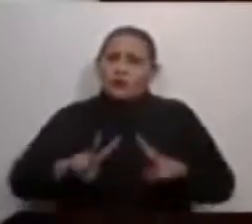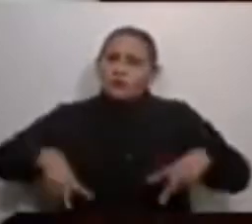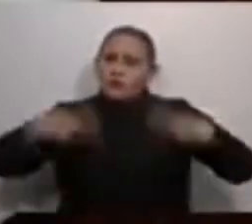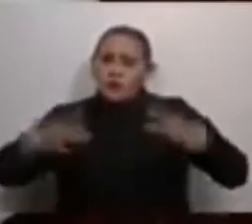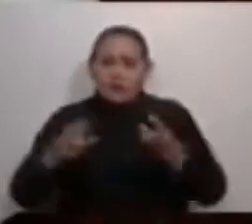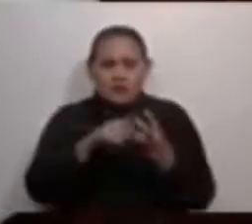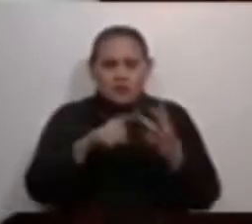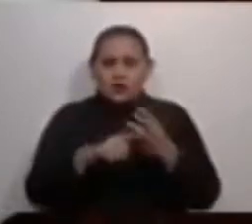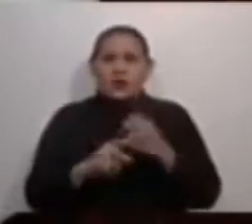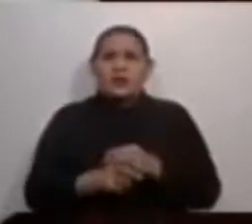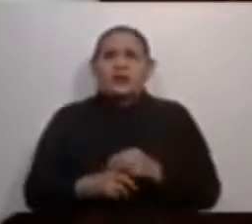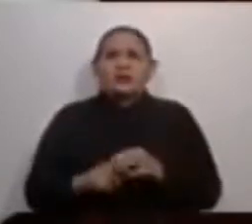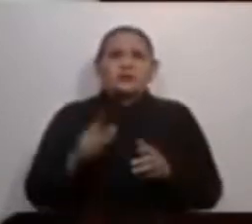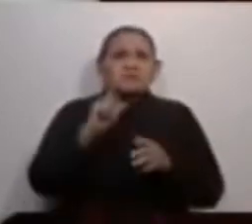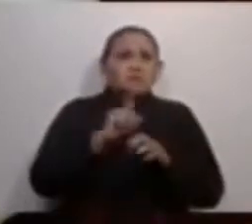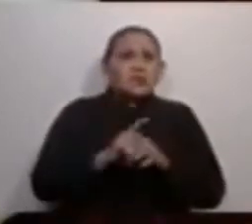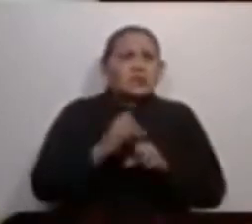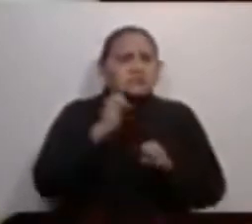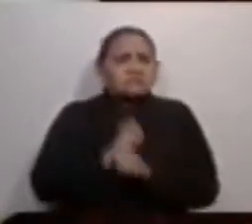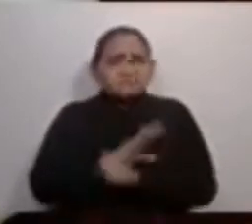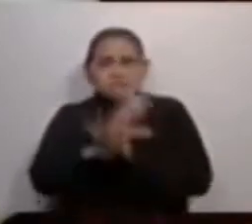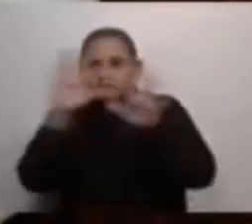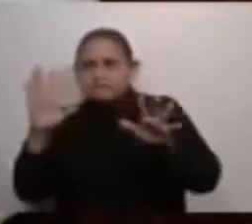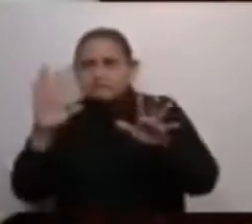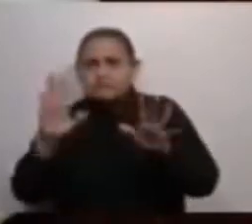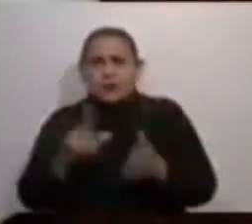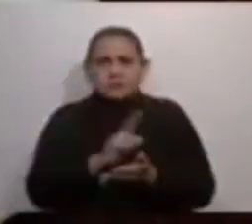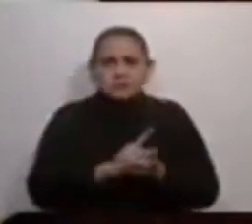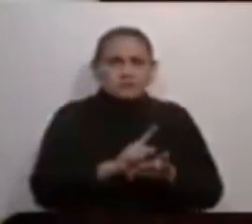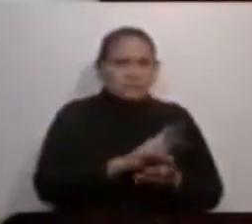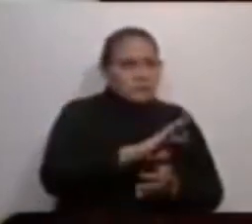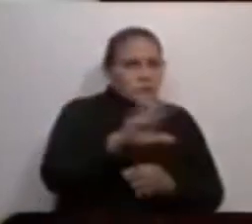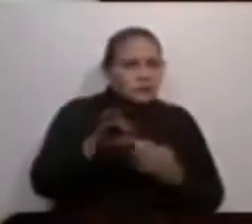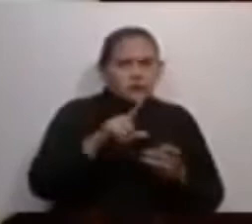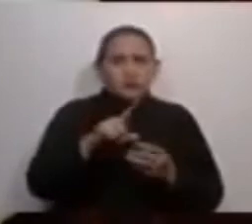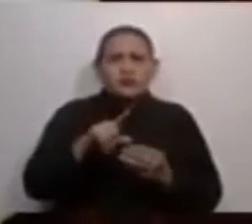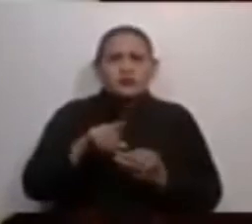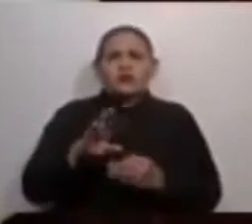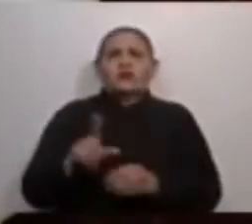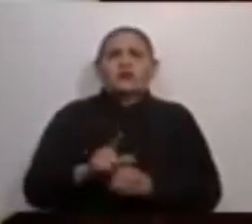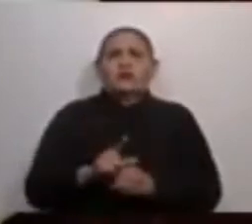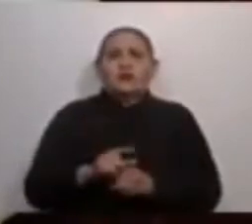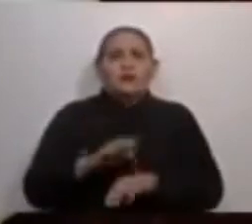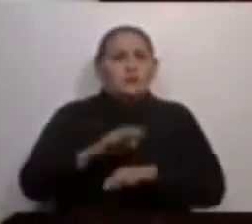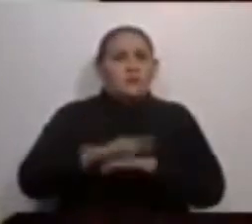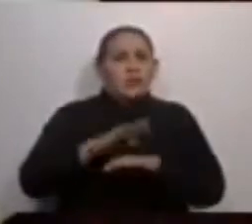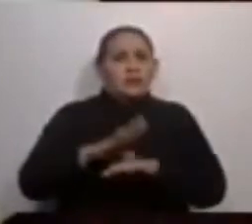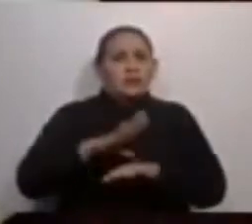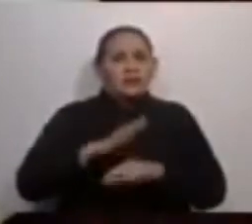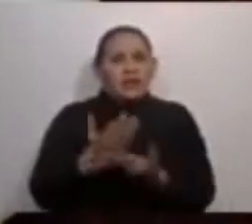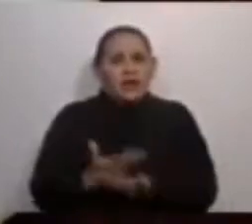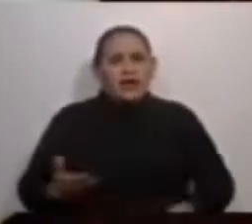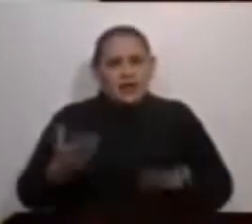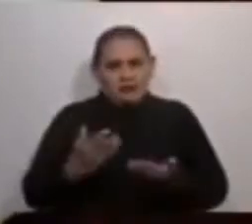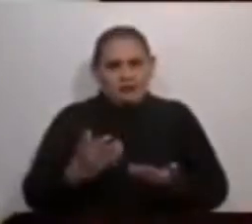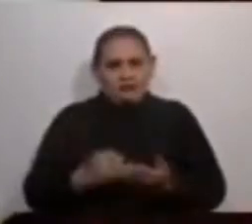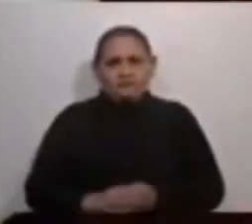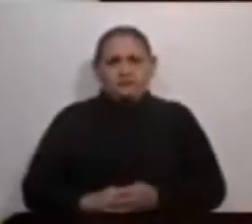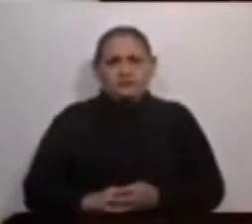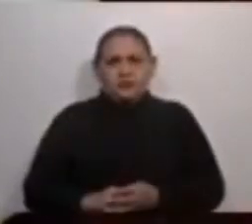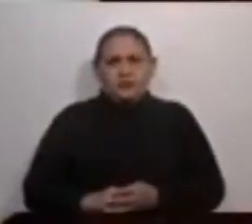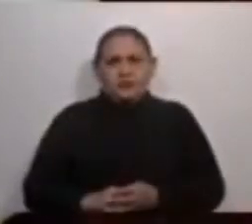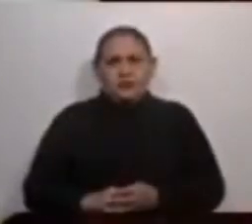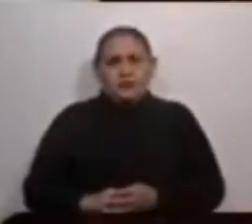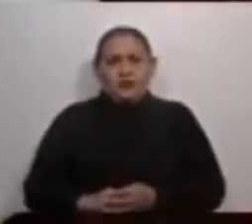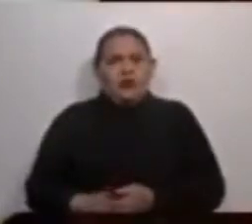3, transparentar los recursos públicos que son de todos y todas, aún más de lo que se ha hecho hasta ahora.